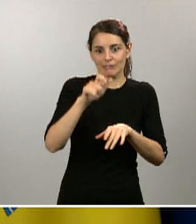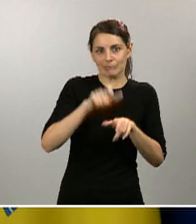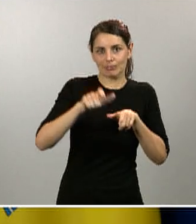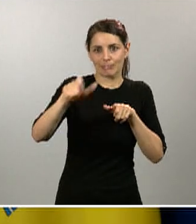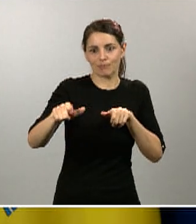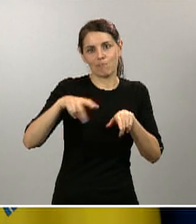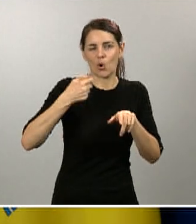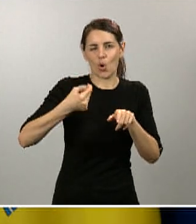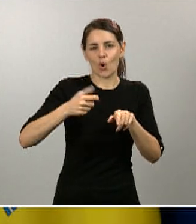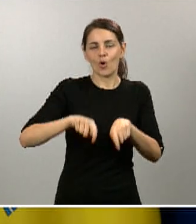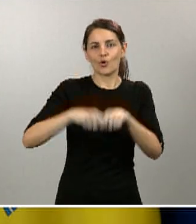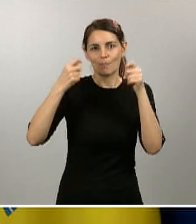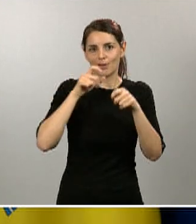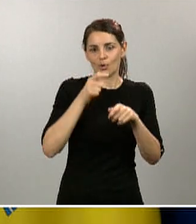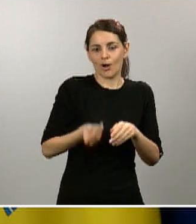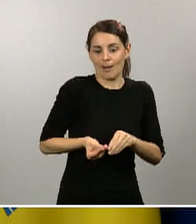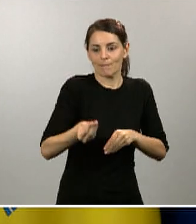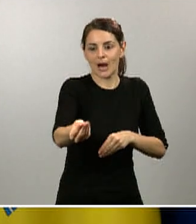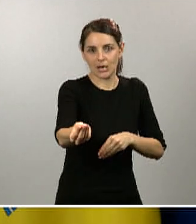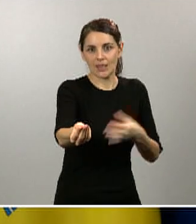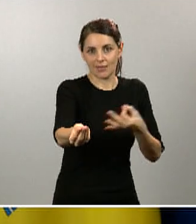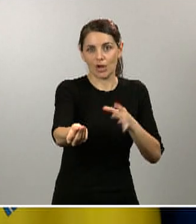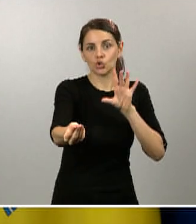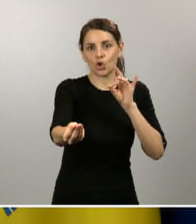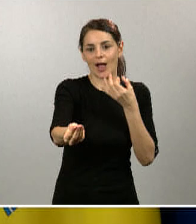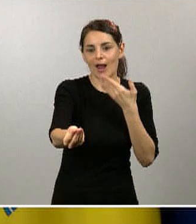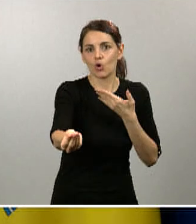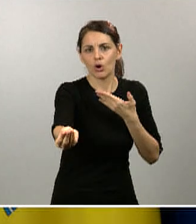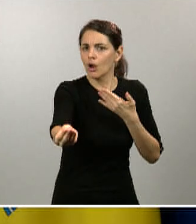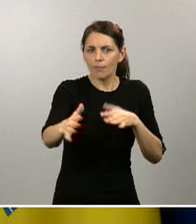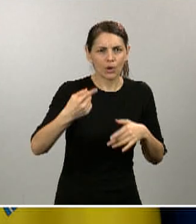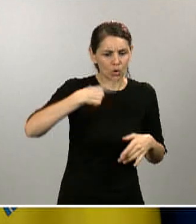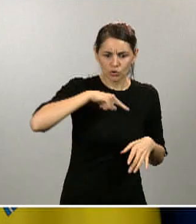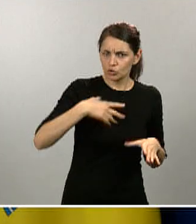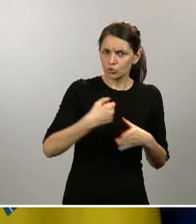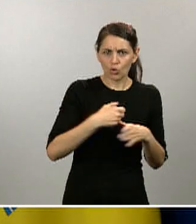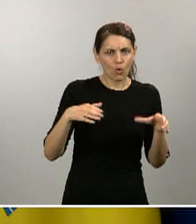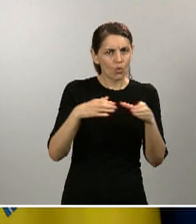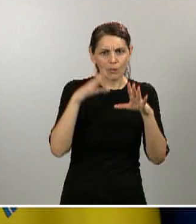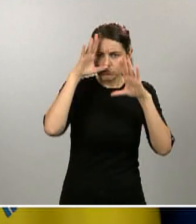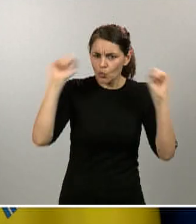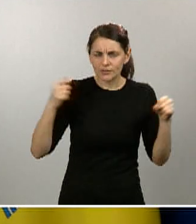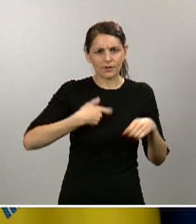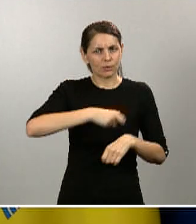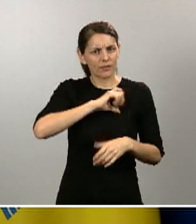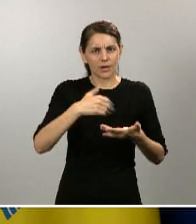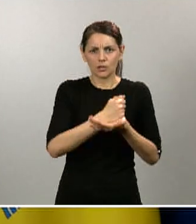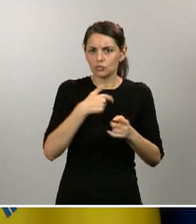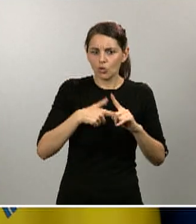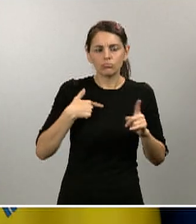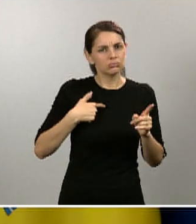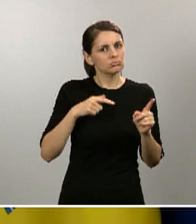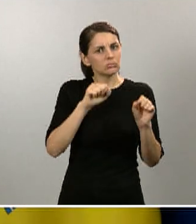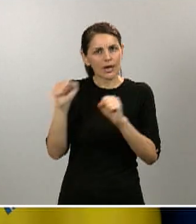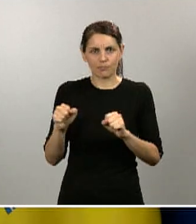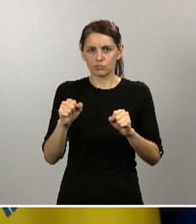pues están trabajando con las protecciones, con los equipos que tienen a su